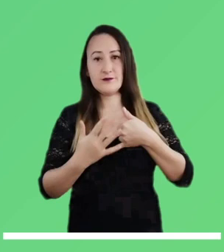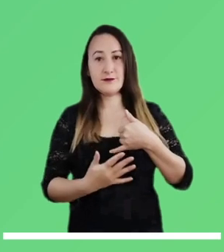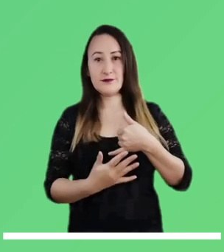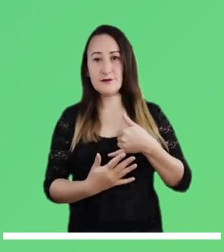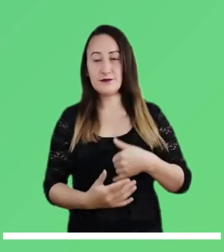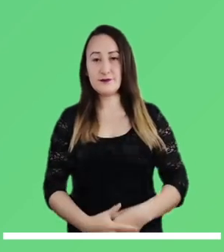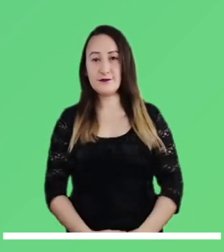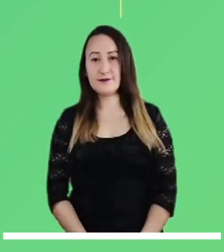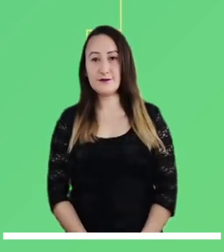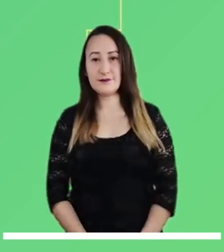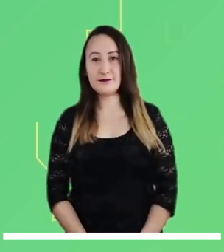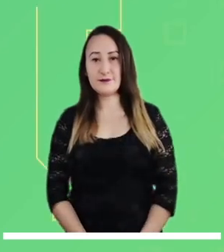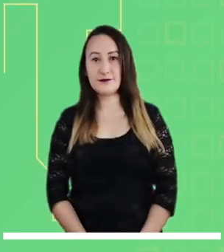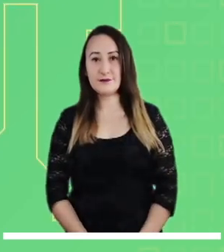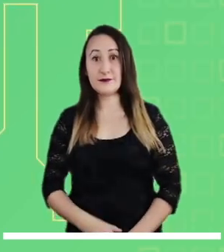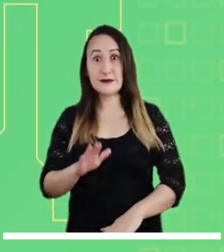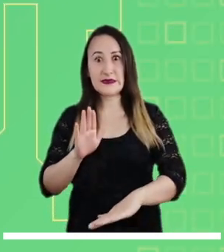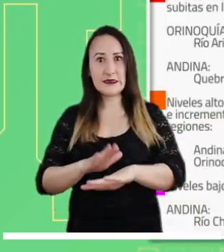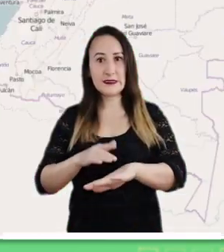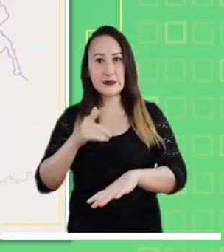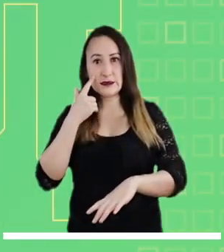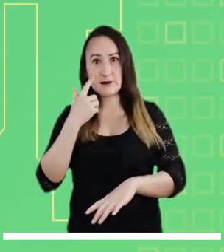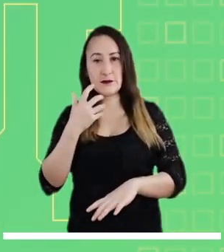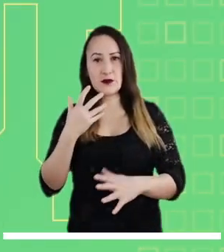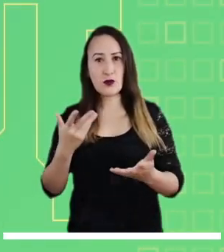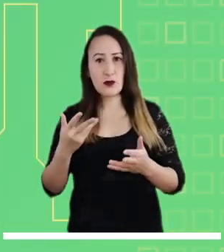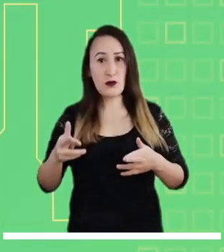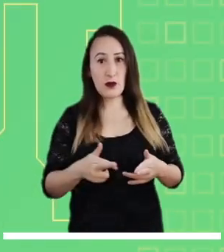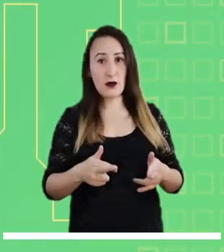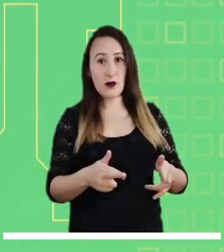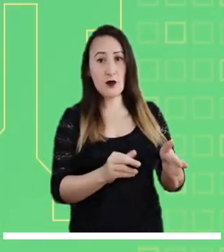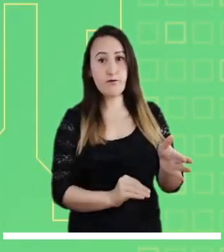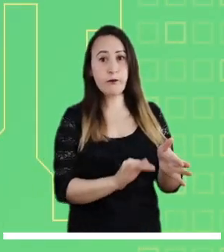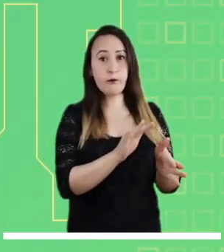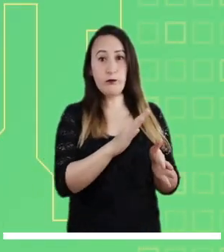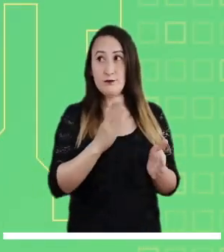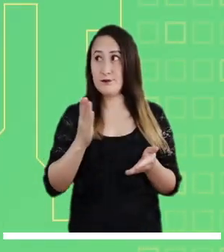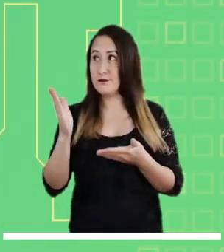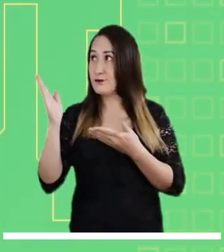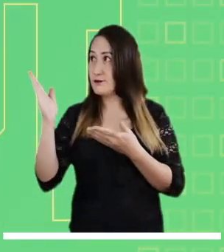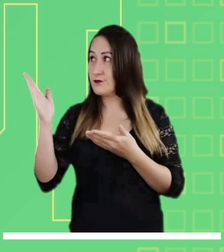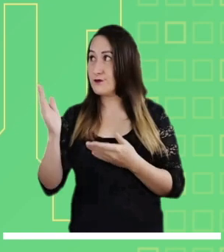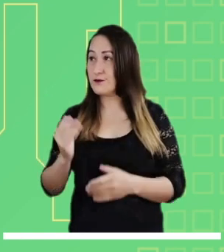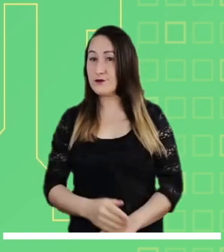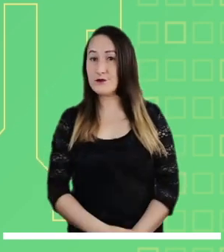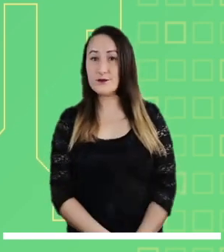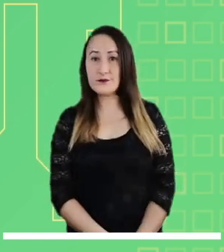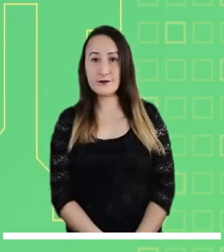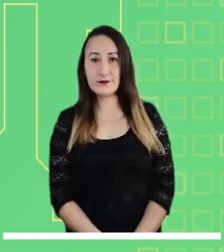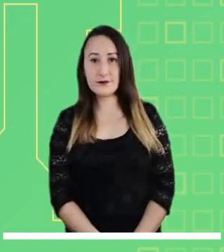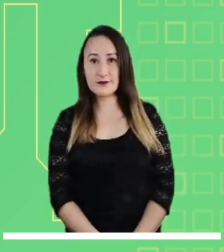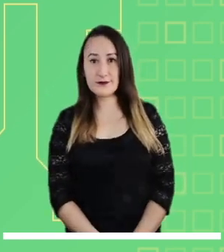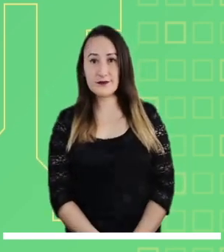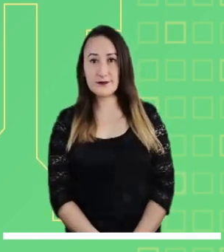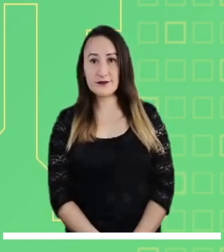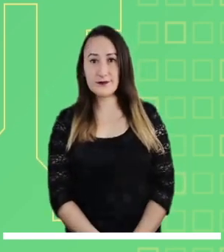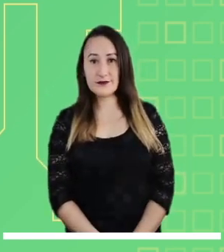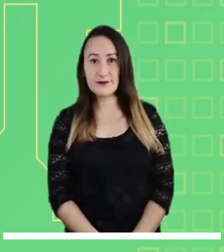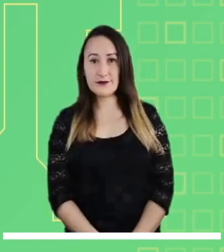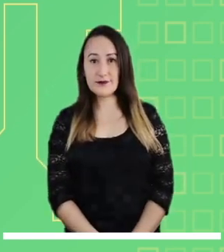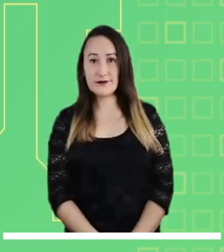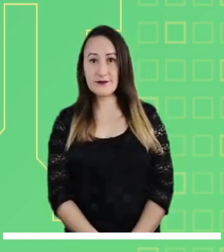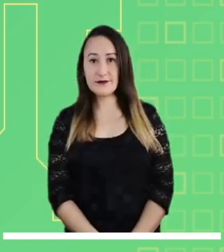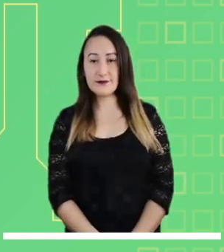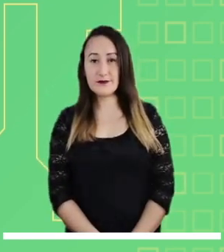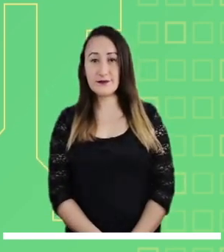Ahora, mucha atención a las principales alertas para hoy a nivel nacional. Persiste la alerta máxima en los ríos Ariari, Guaviare, Meta